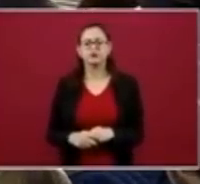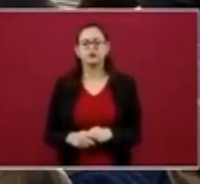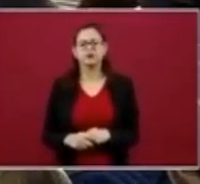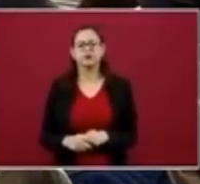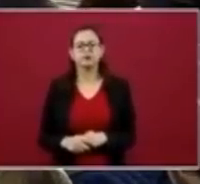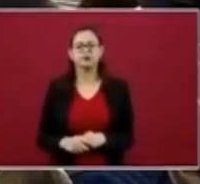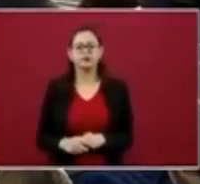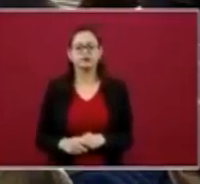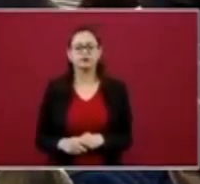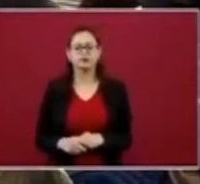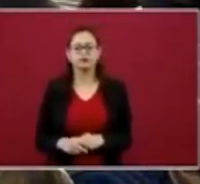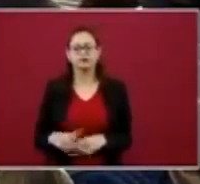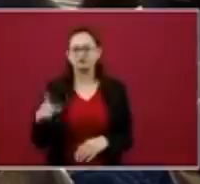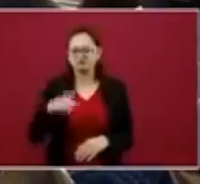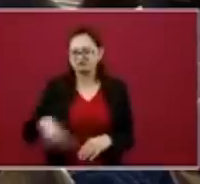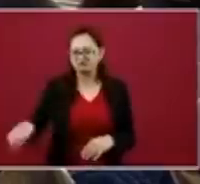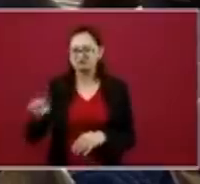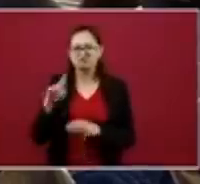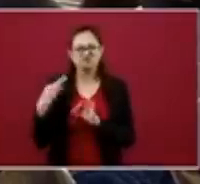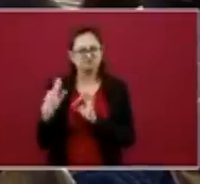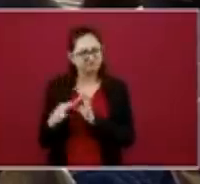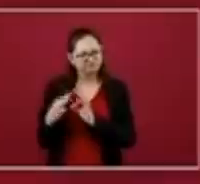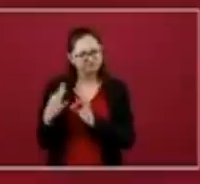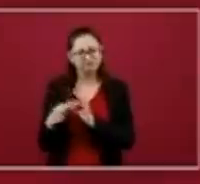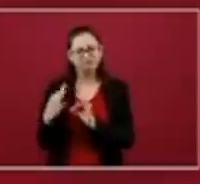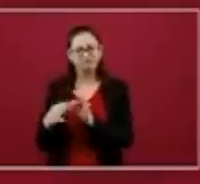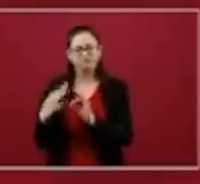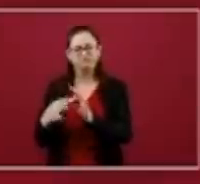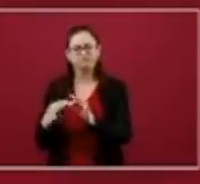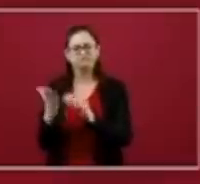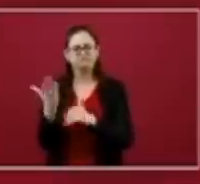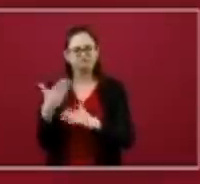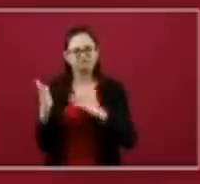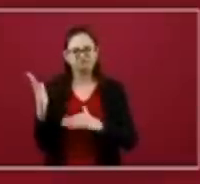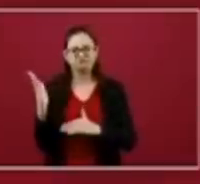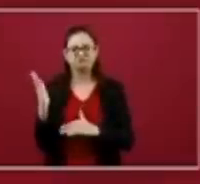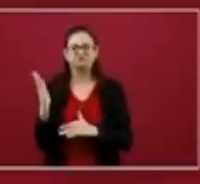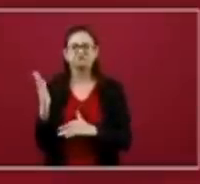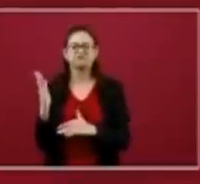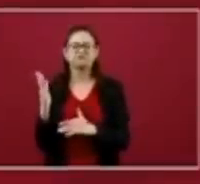muy eficaces para